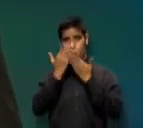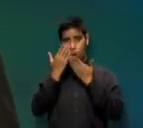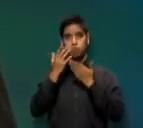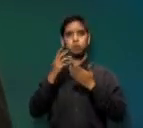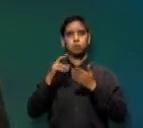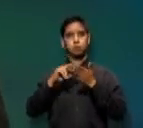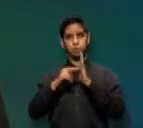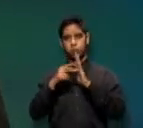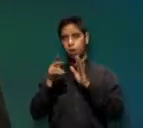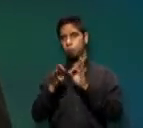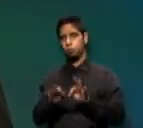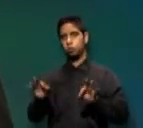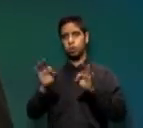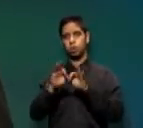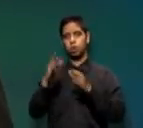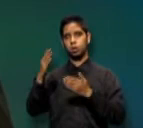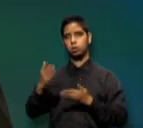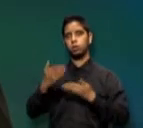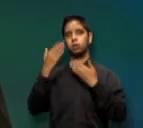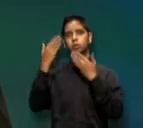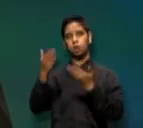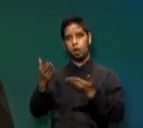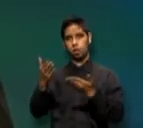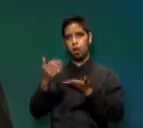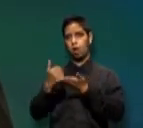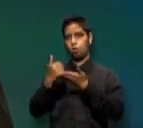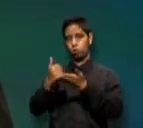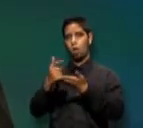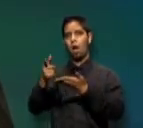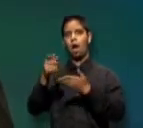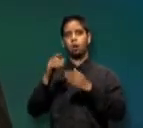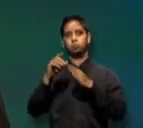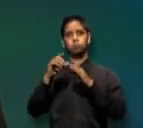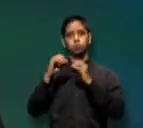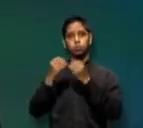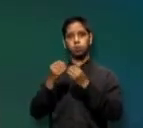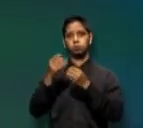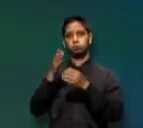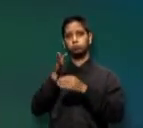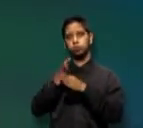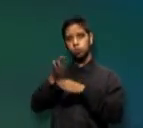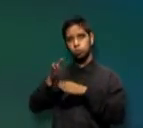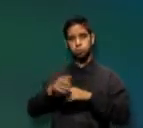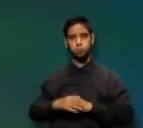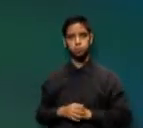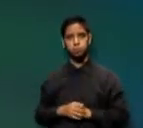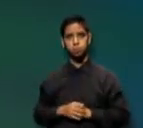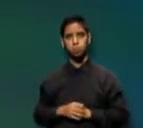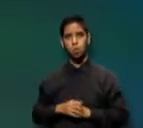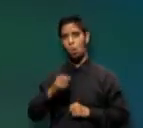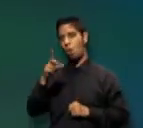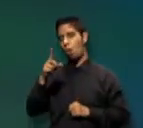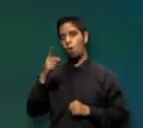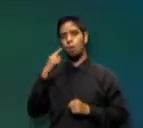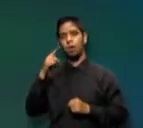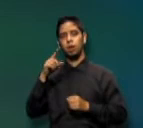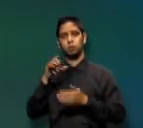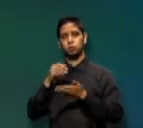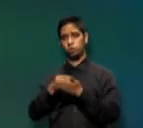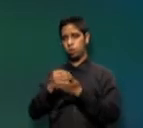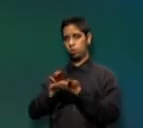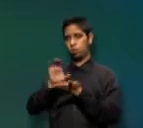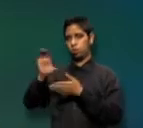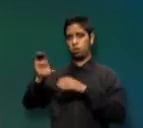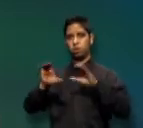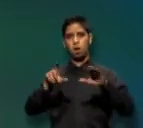a instituciones que ofrecen servicios directos a la ciudadanía en vez de donar dinero a festivales. Las expresiones del líder cameral